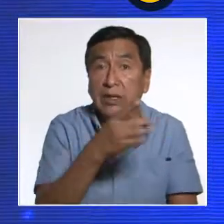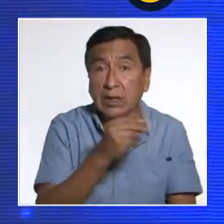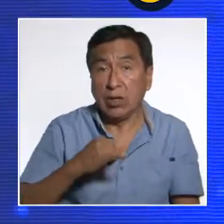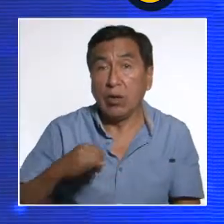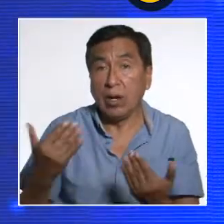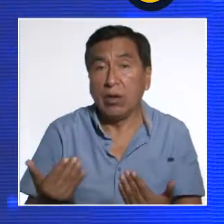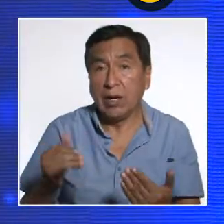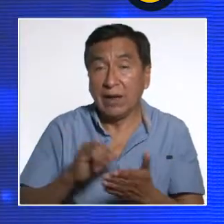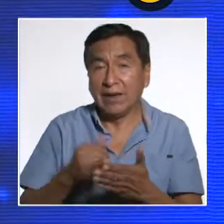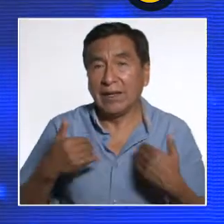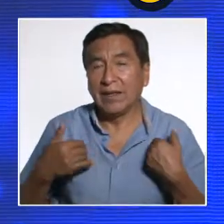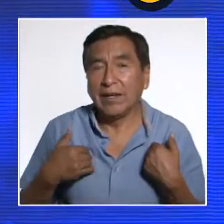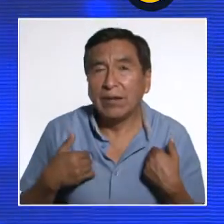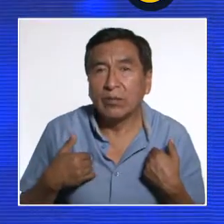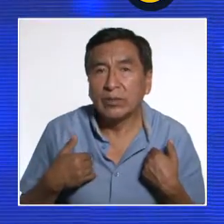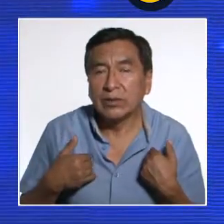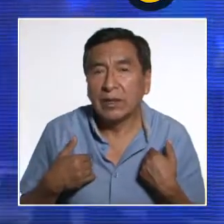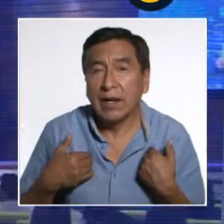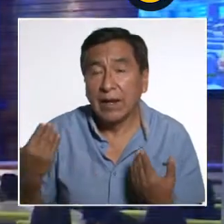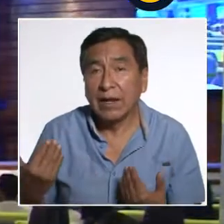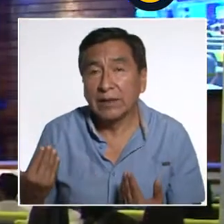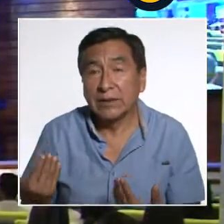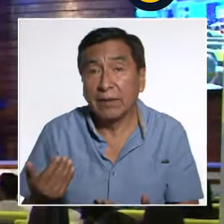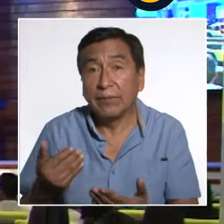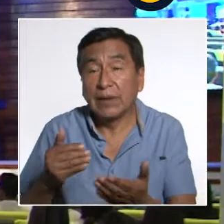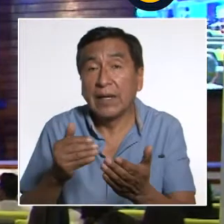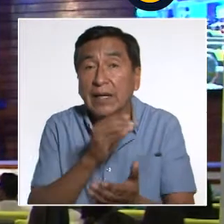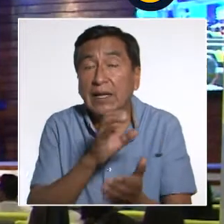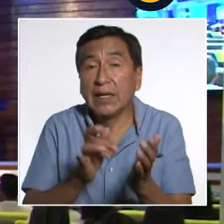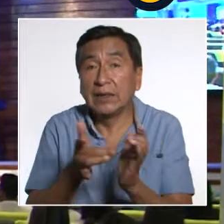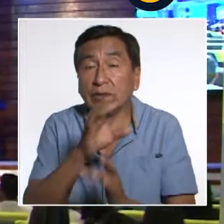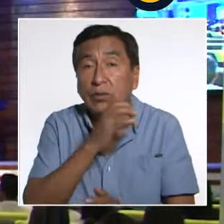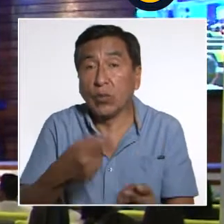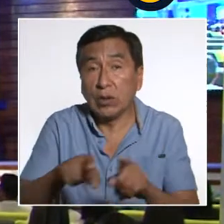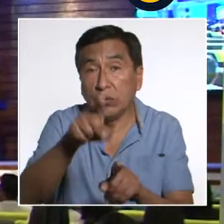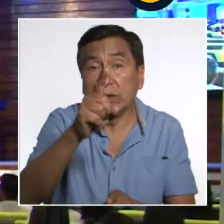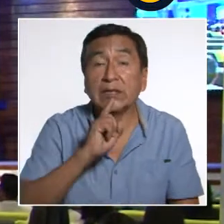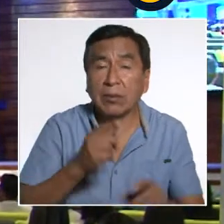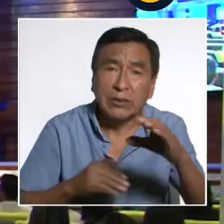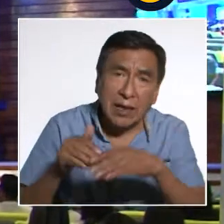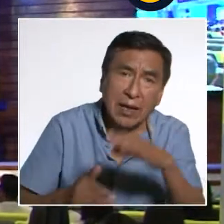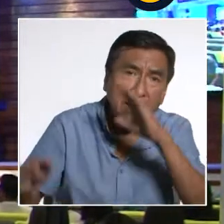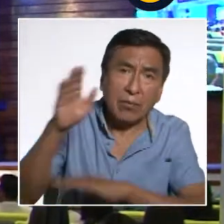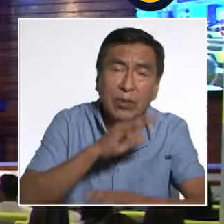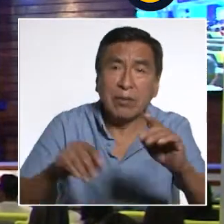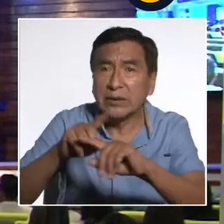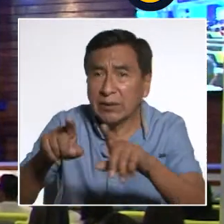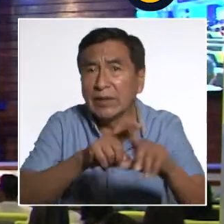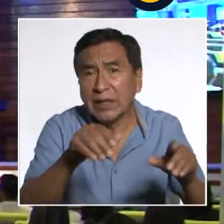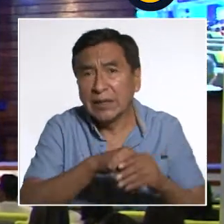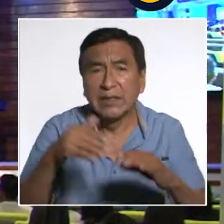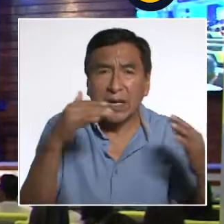tenemos ese ADN de Cristo Jesús, cuando usted y yo estamos en pruebas, en diversas pruebas, en